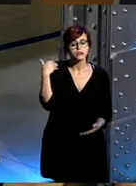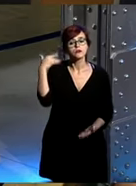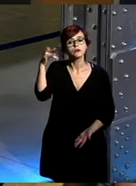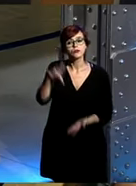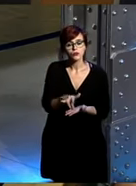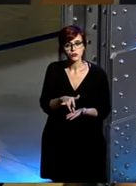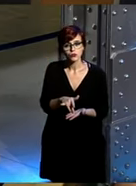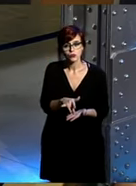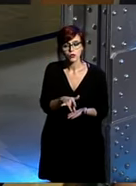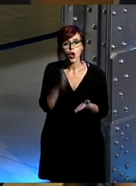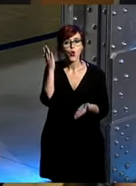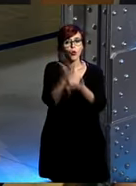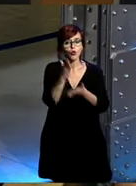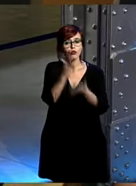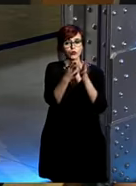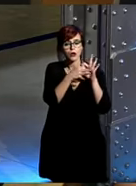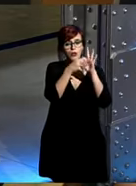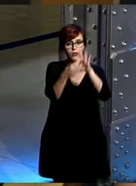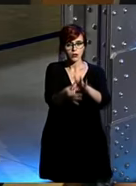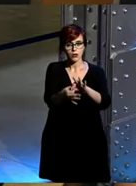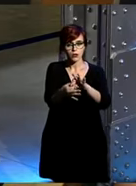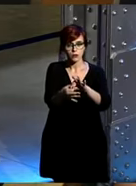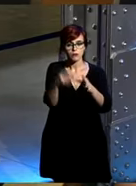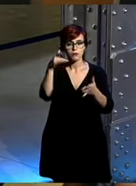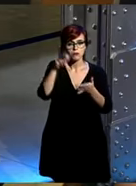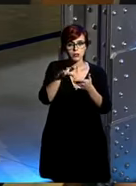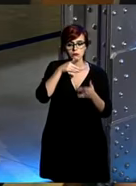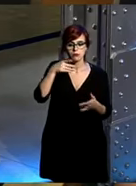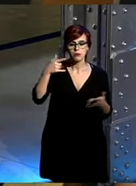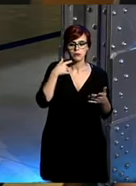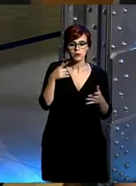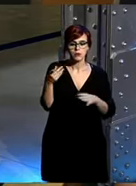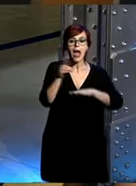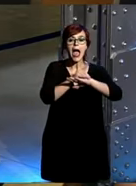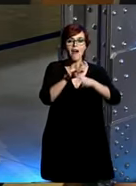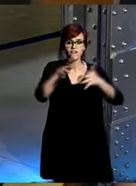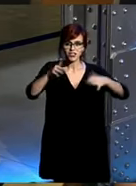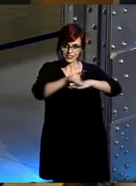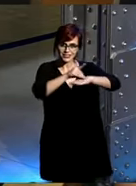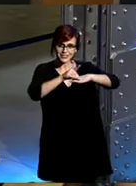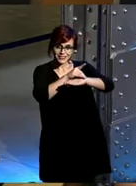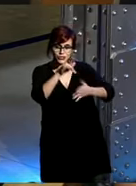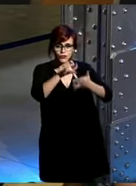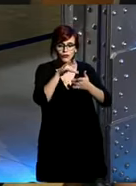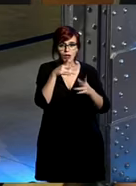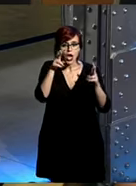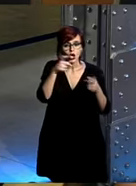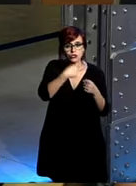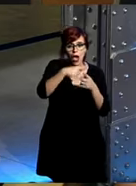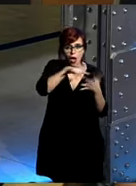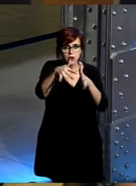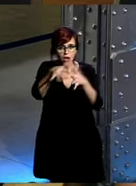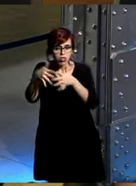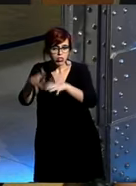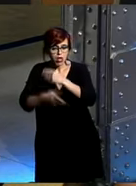buscar cursos relacionados con Big Data que pudiéramos hacer cosas aplicadas que estábamos viendo. No